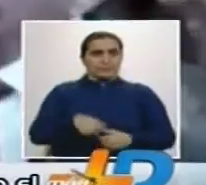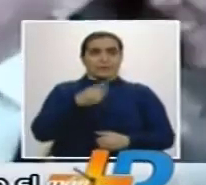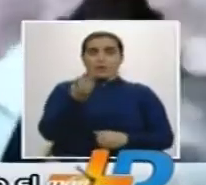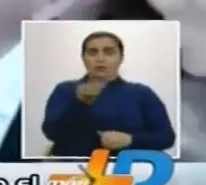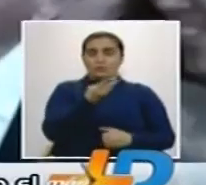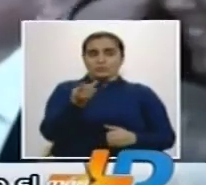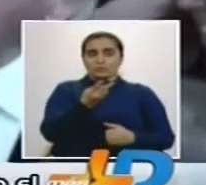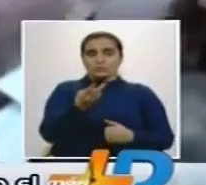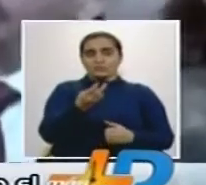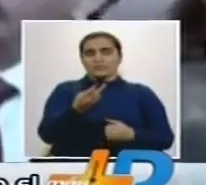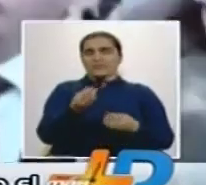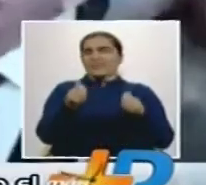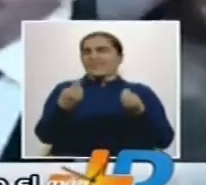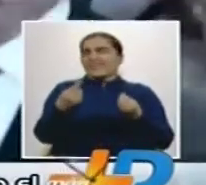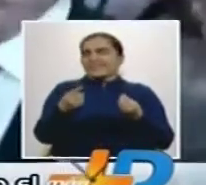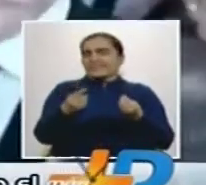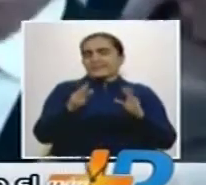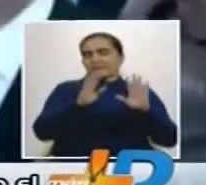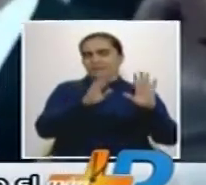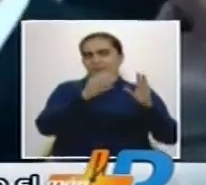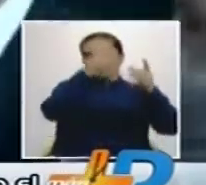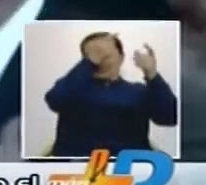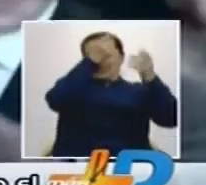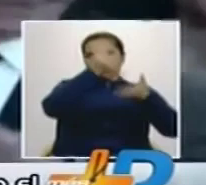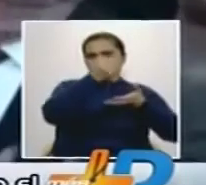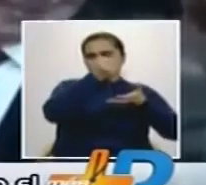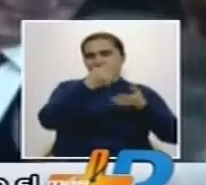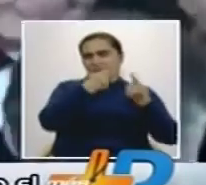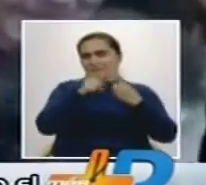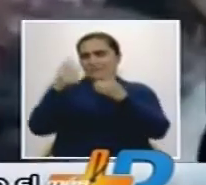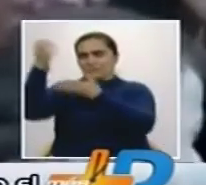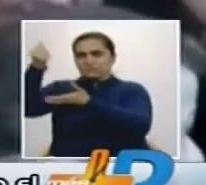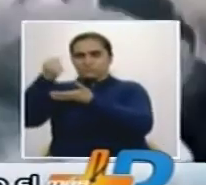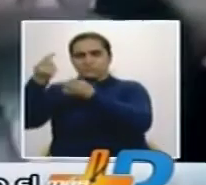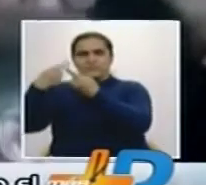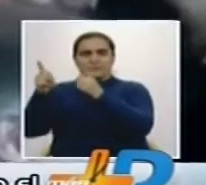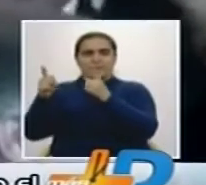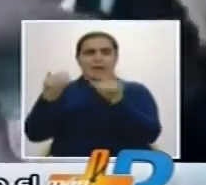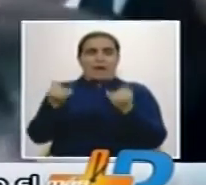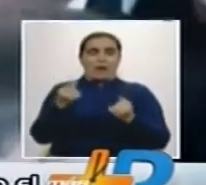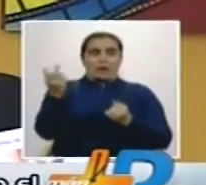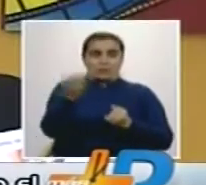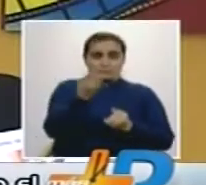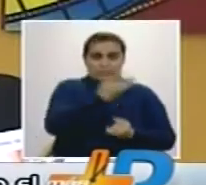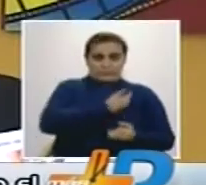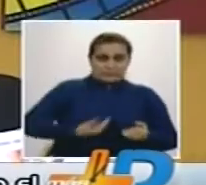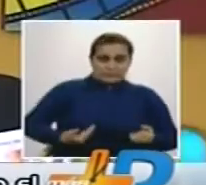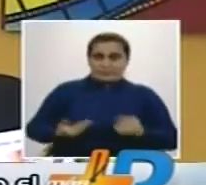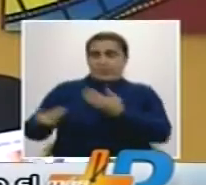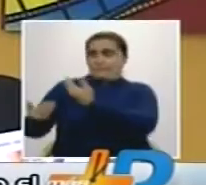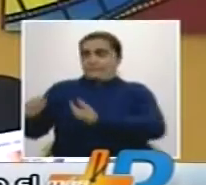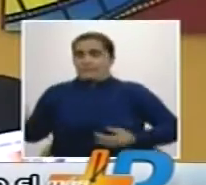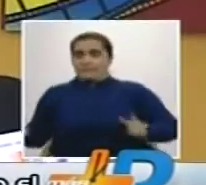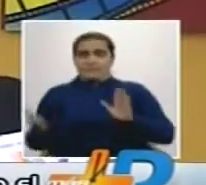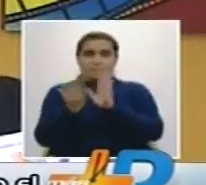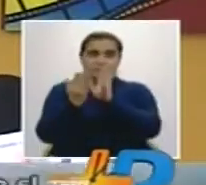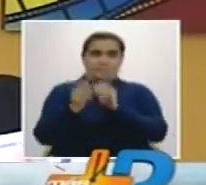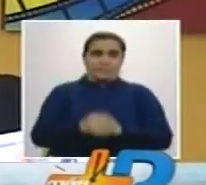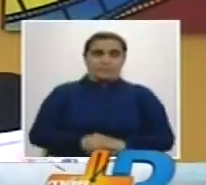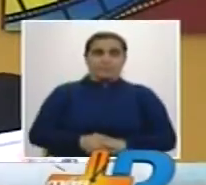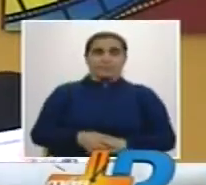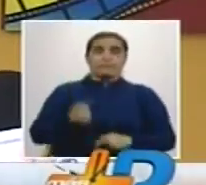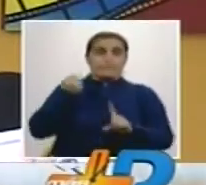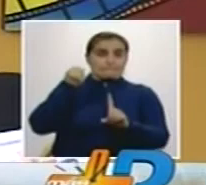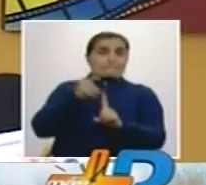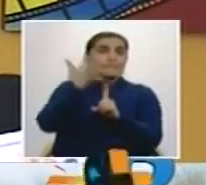economías tan desiguales es lograr concretar en hechos lo que hasta ahora son manifestaciones y aproximaciones de sus dignatarios. Va a tener un impacto muy